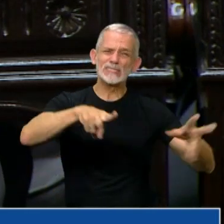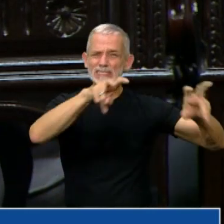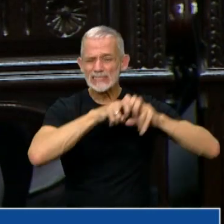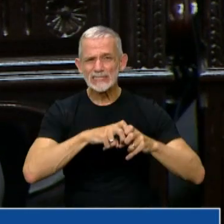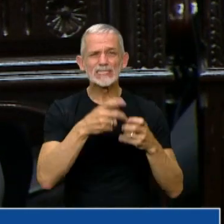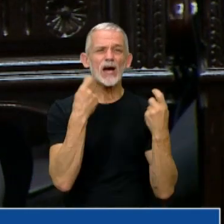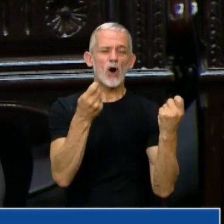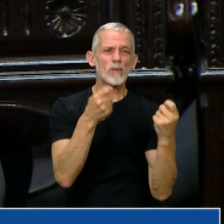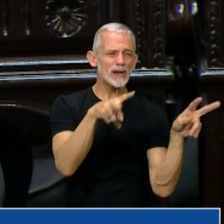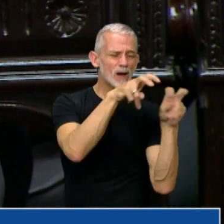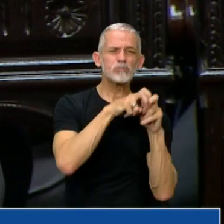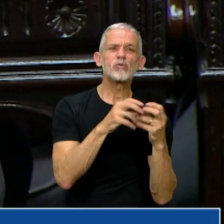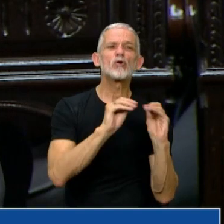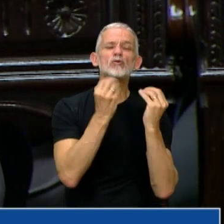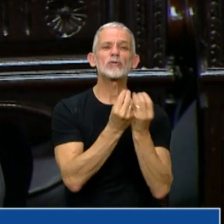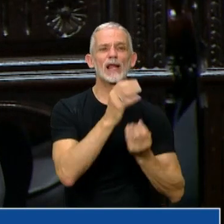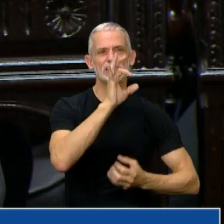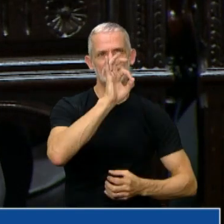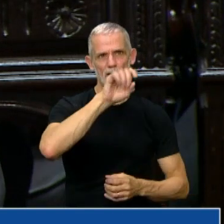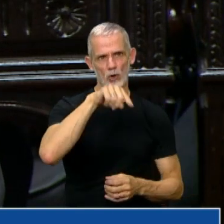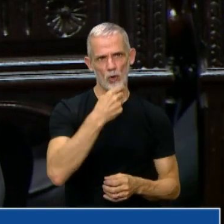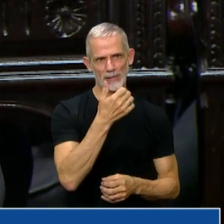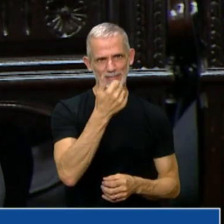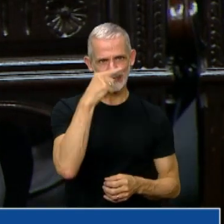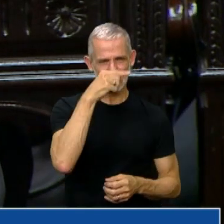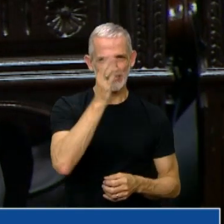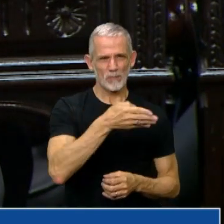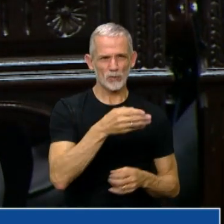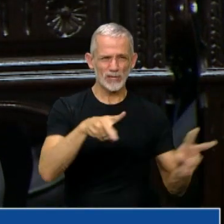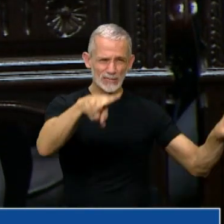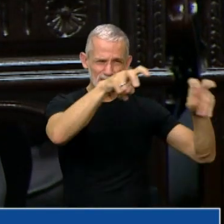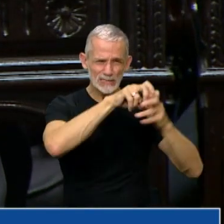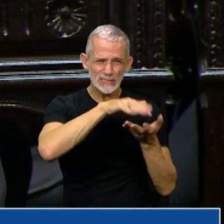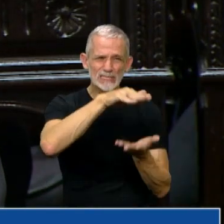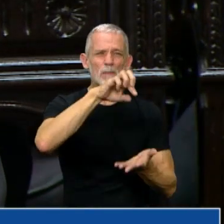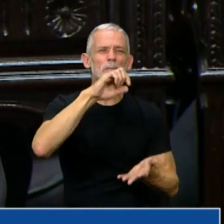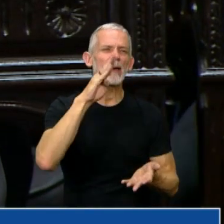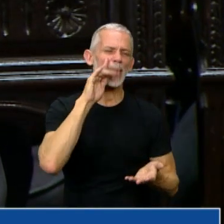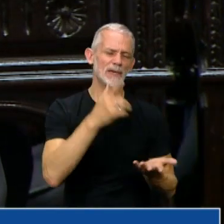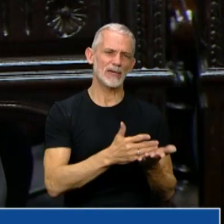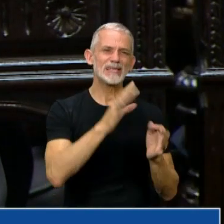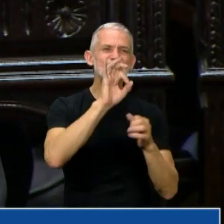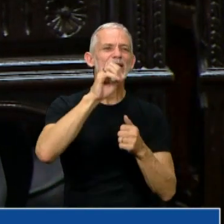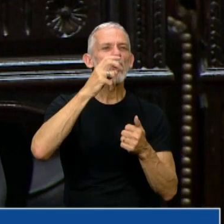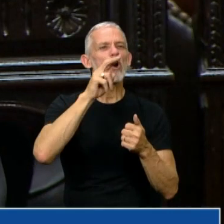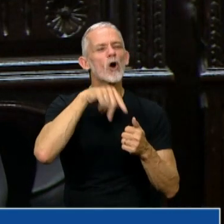esta medida sería de un 0,67% del PBI, un 0,24%